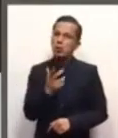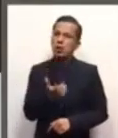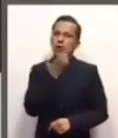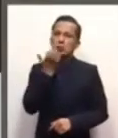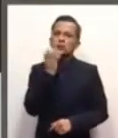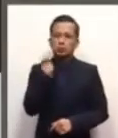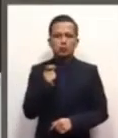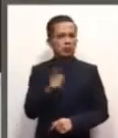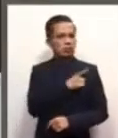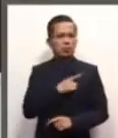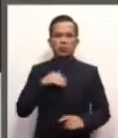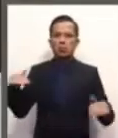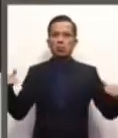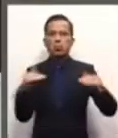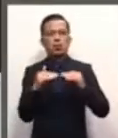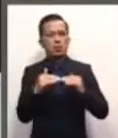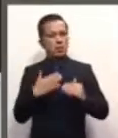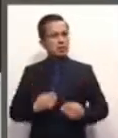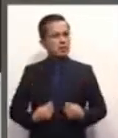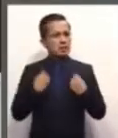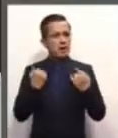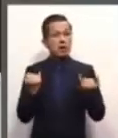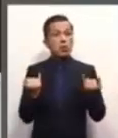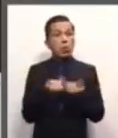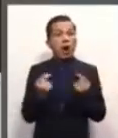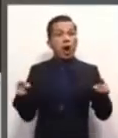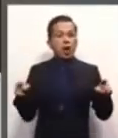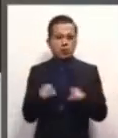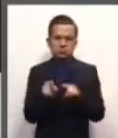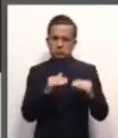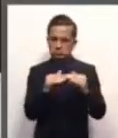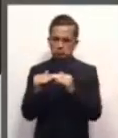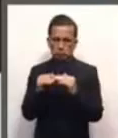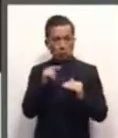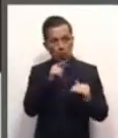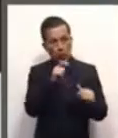a vivir como la mayoría, y no como a una minoría rapaz